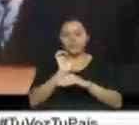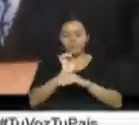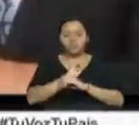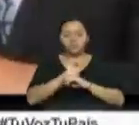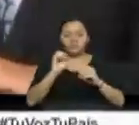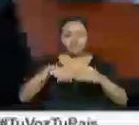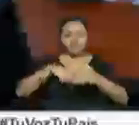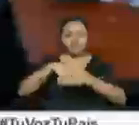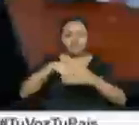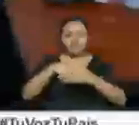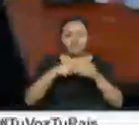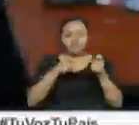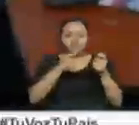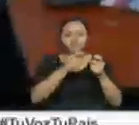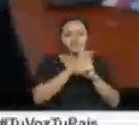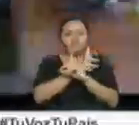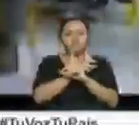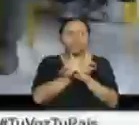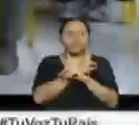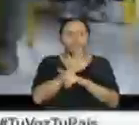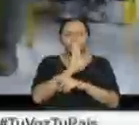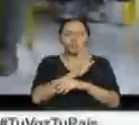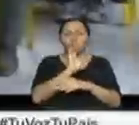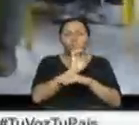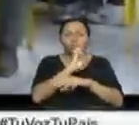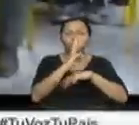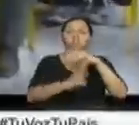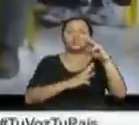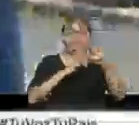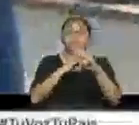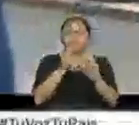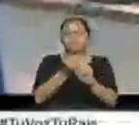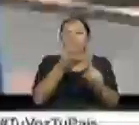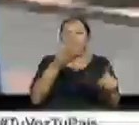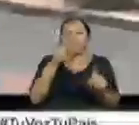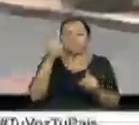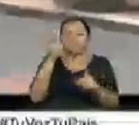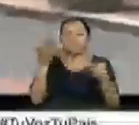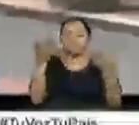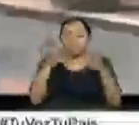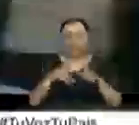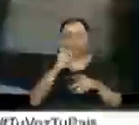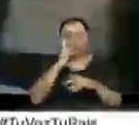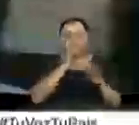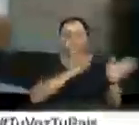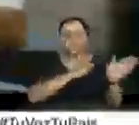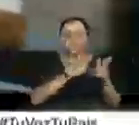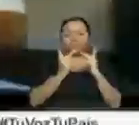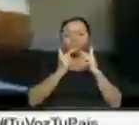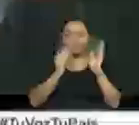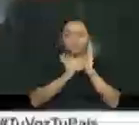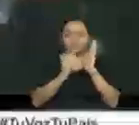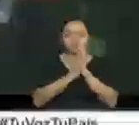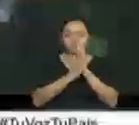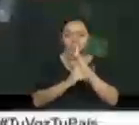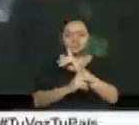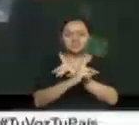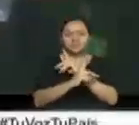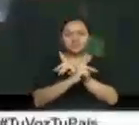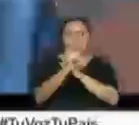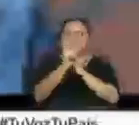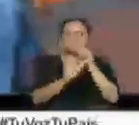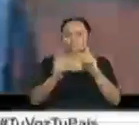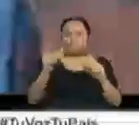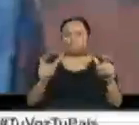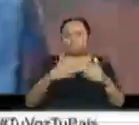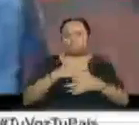Barreras marca un hito no solo en el país, sino a nivel mundial, incluyendo en la política pública a las personas con discapacidad